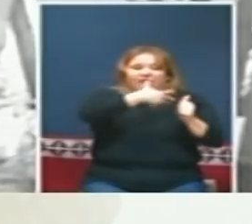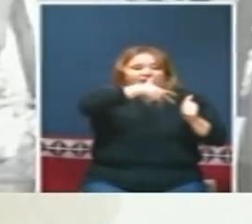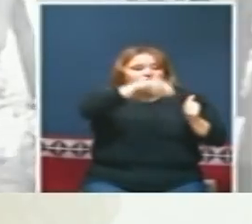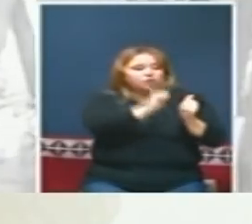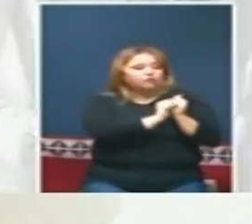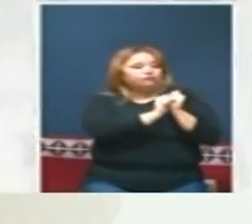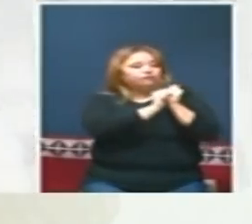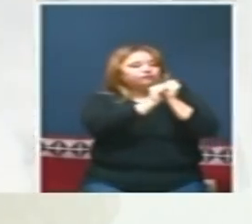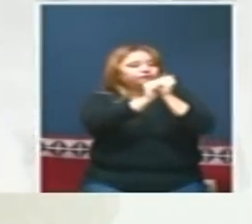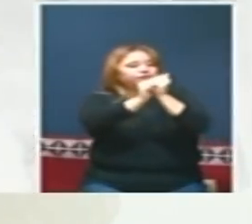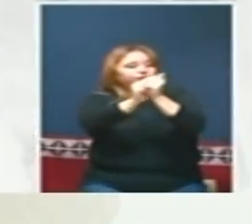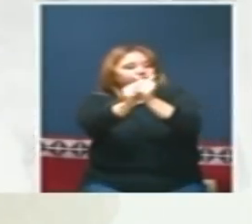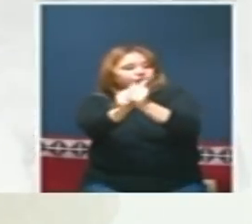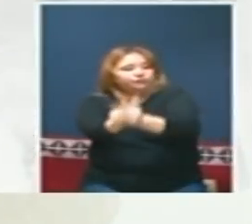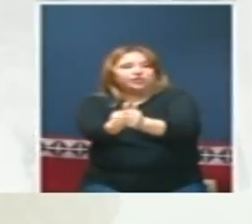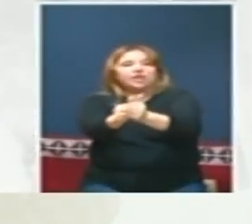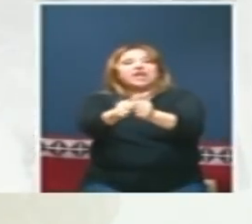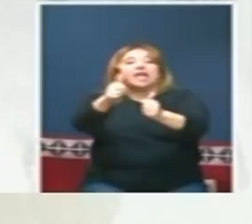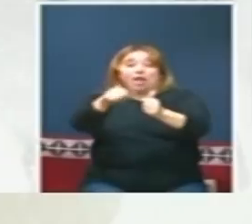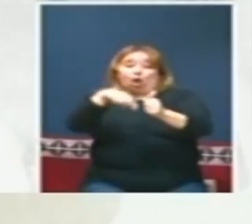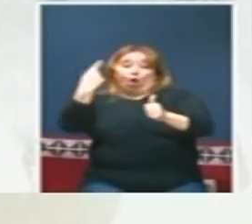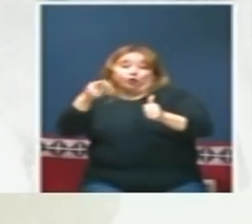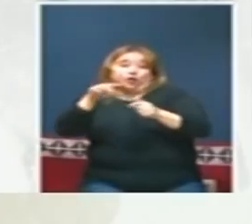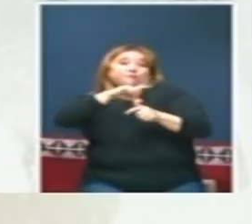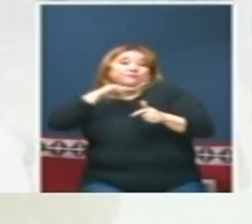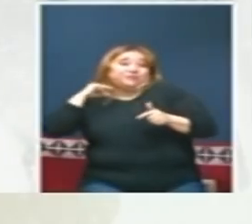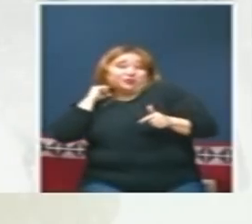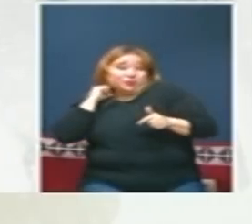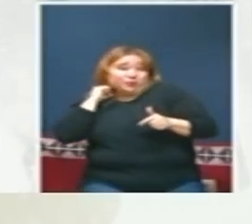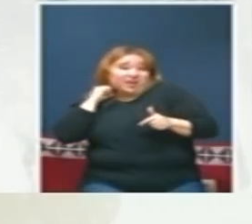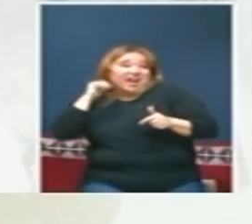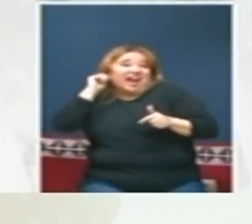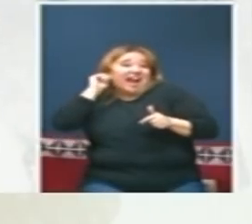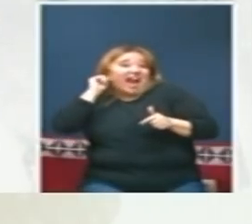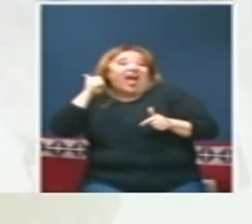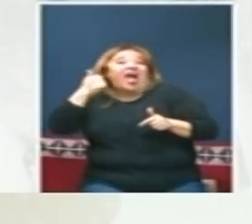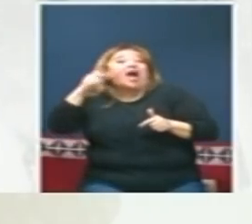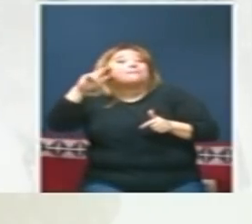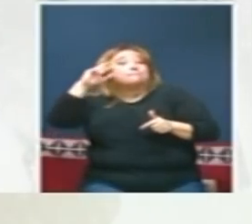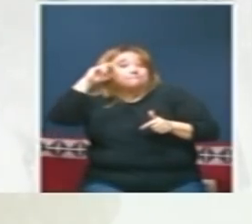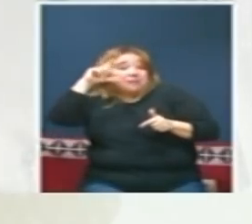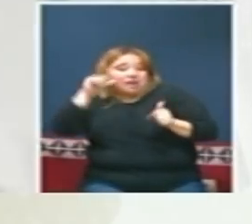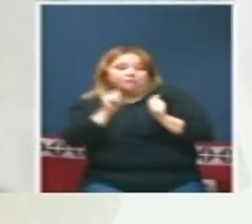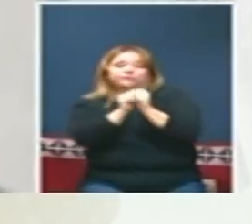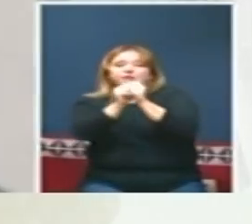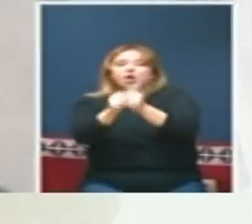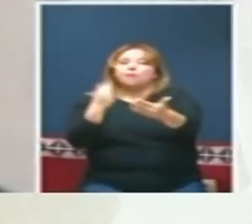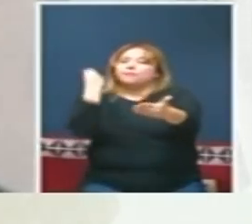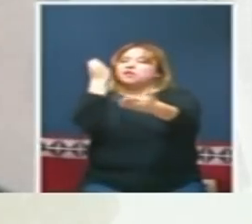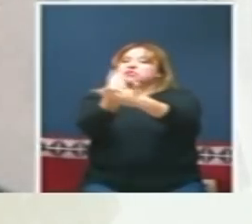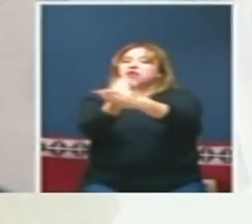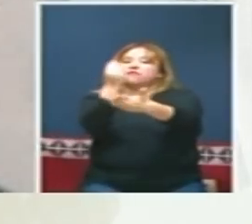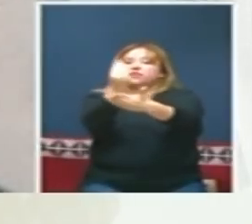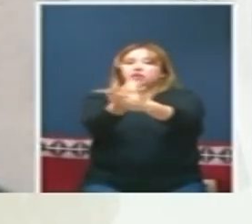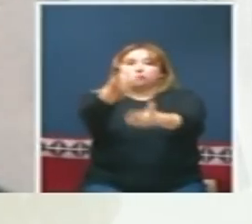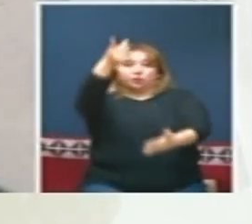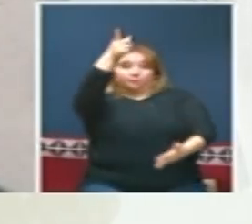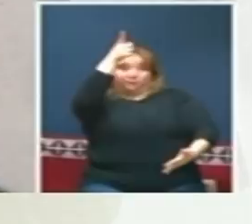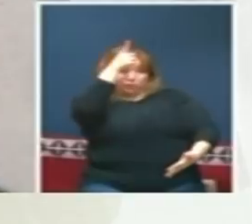al siervo de Dios Gabriel Longueville por algunas personas que se presentaron como miembros de la